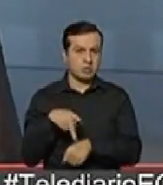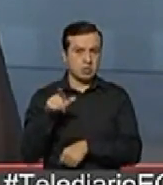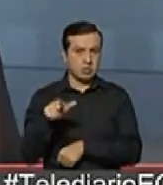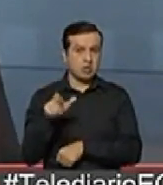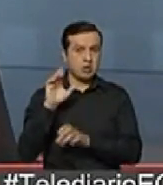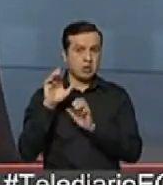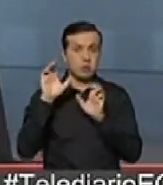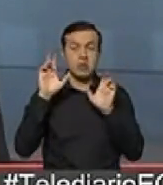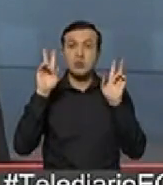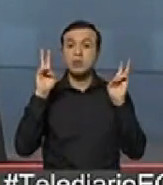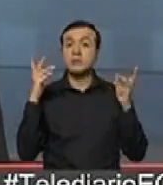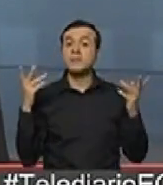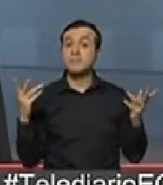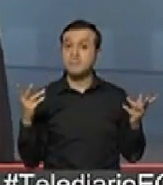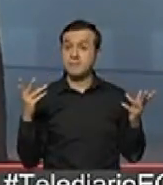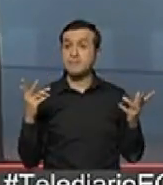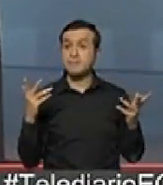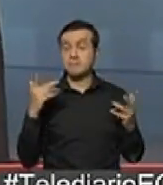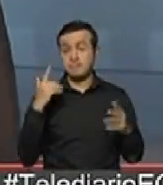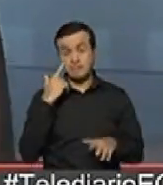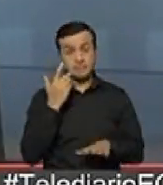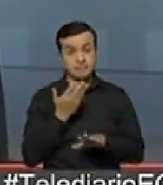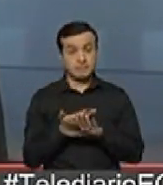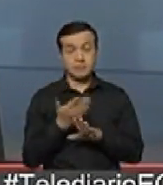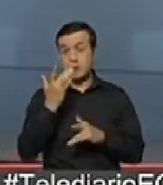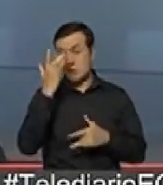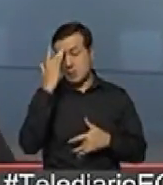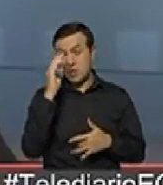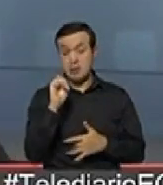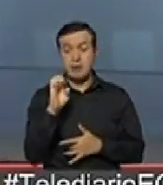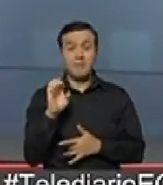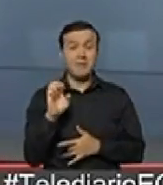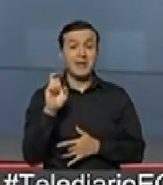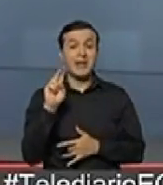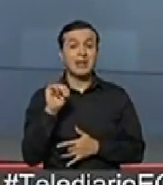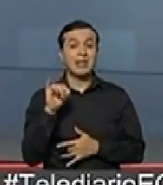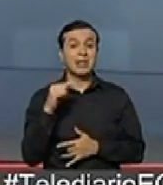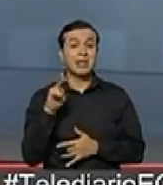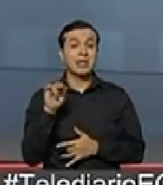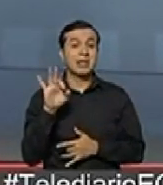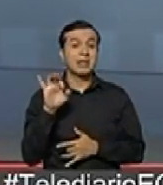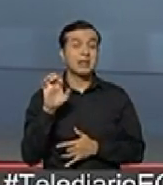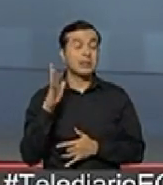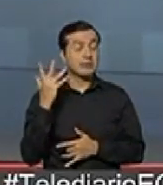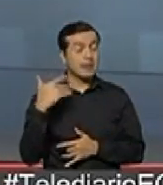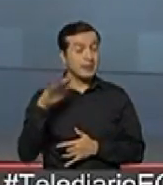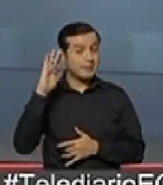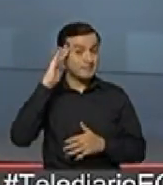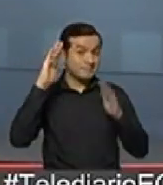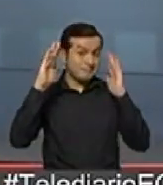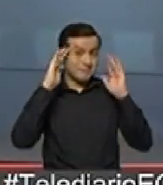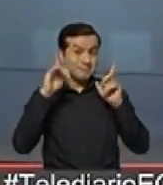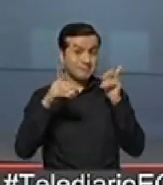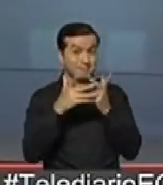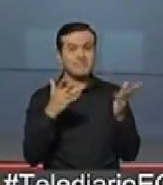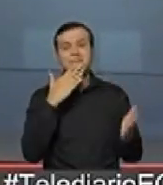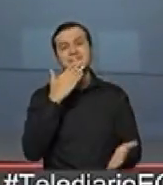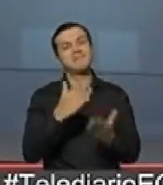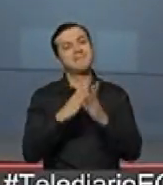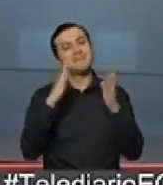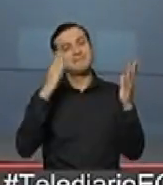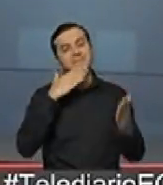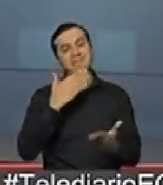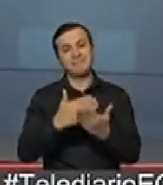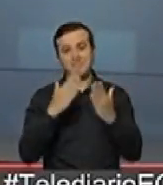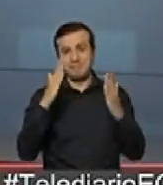con quien podíamos abordar esta presencia de la meningitis por meningococo en nuestro país. Nosotros ya nos despedimos en Primera Impresión. Les agradecemos a ustedes